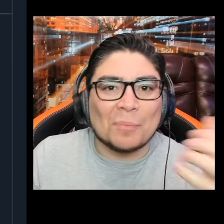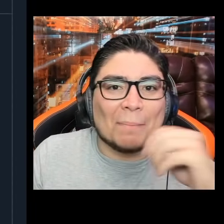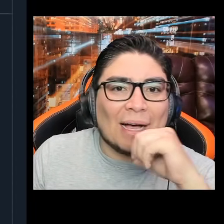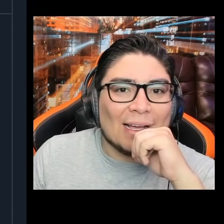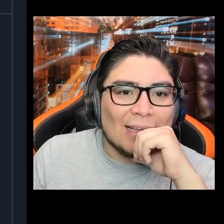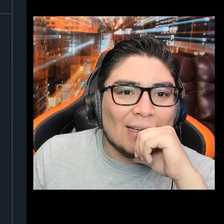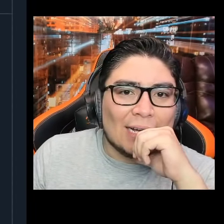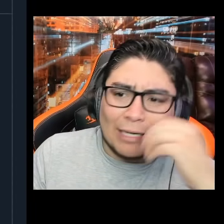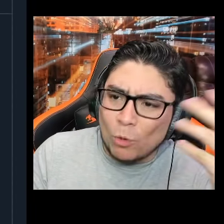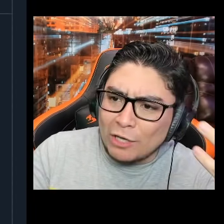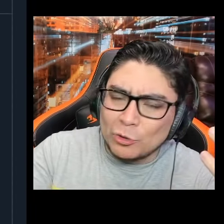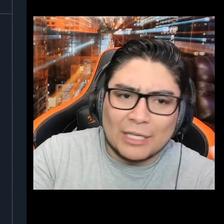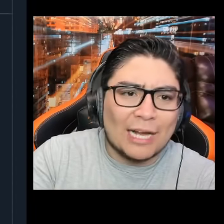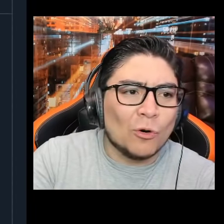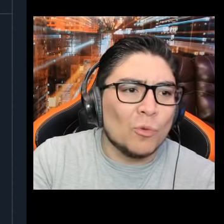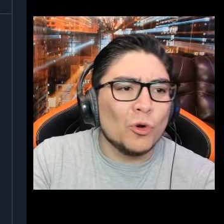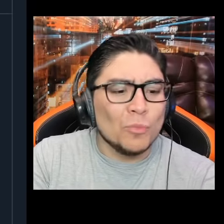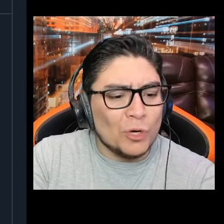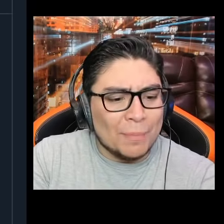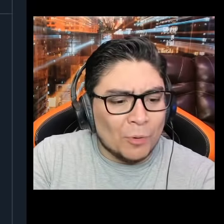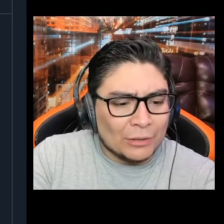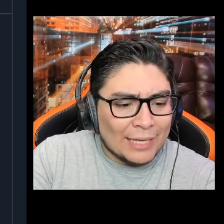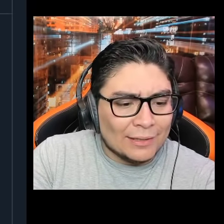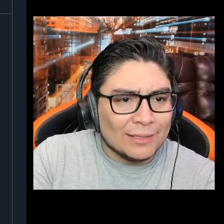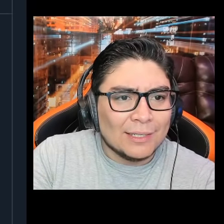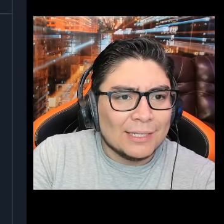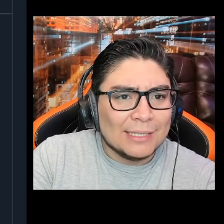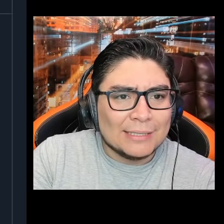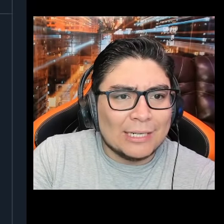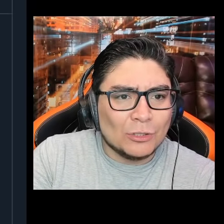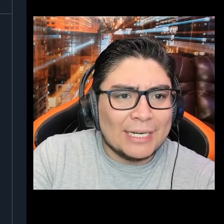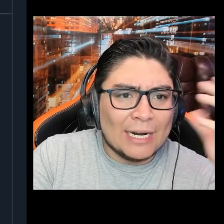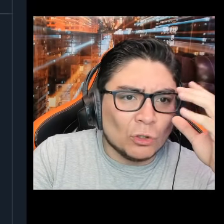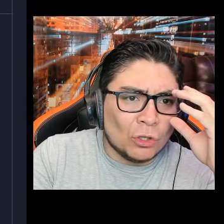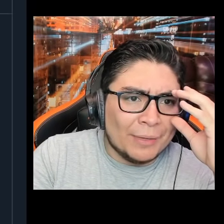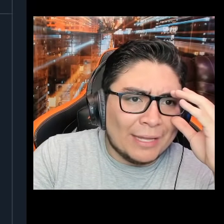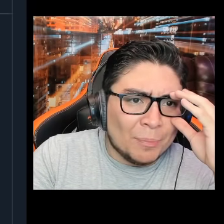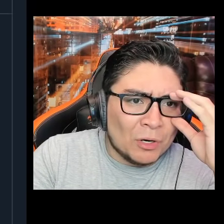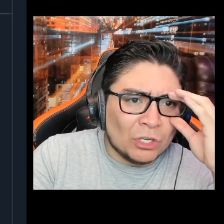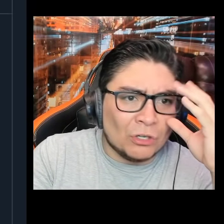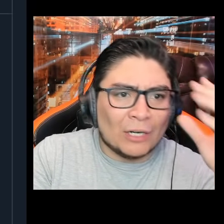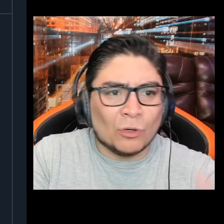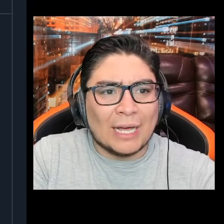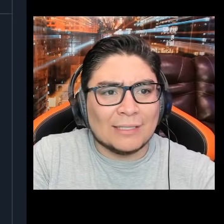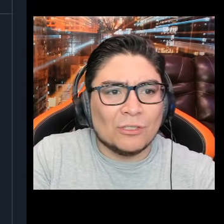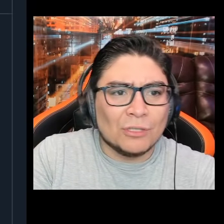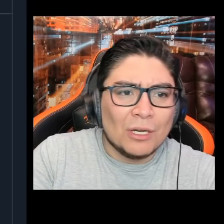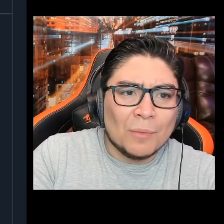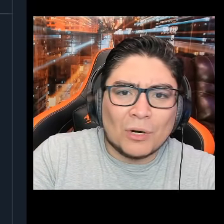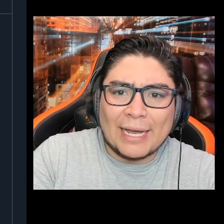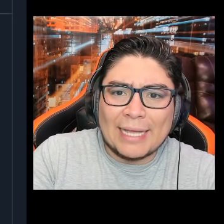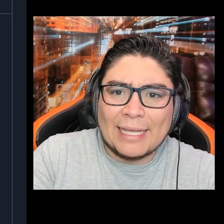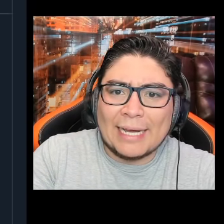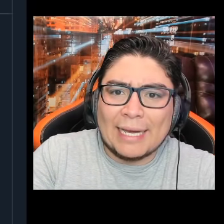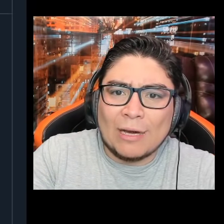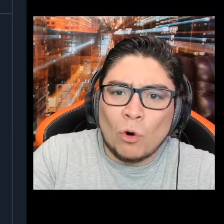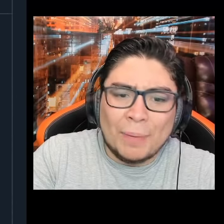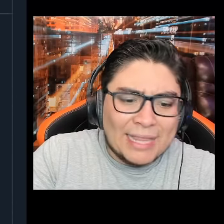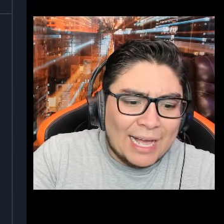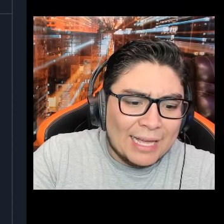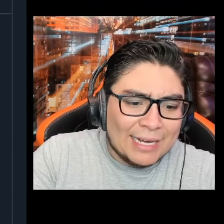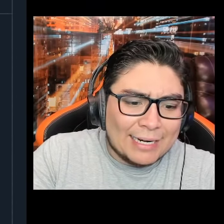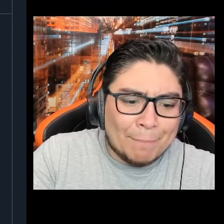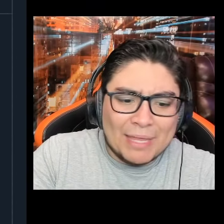payaso papá recuerde usted de algo muy muy importante se los dije en otro vídeo pero quiero recordárselos porque hay gente que